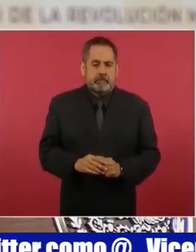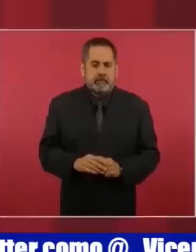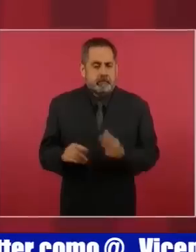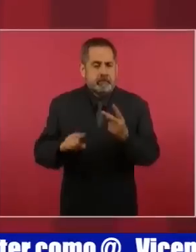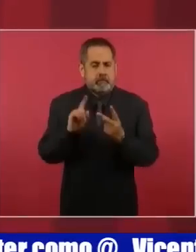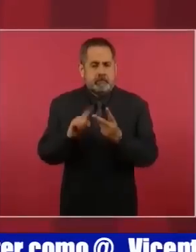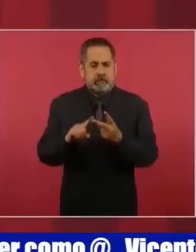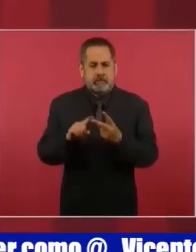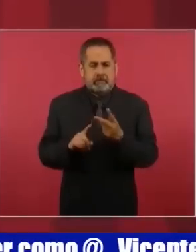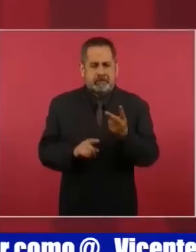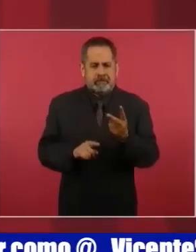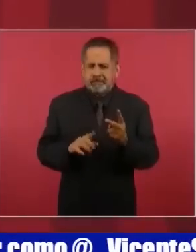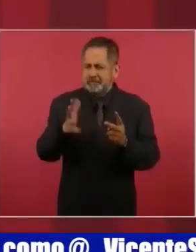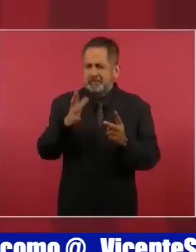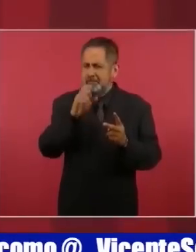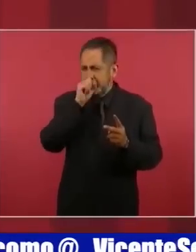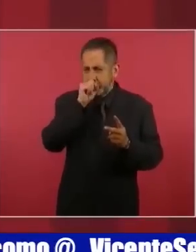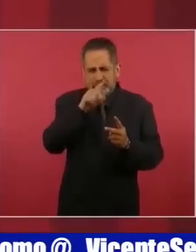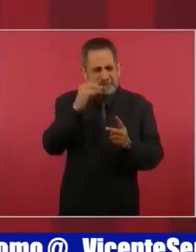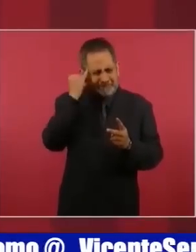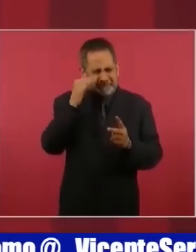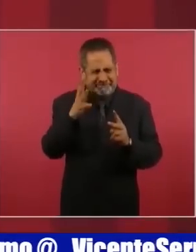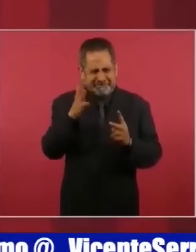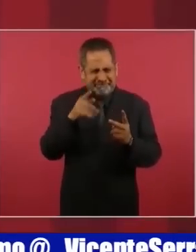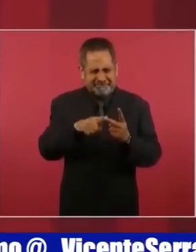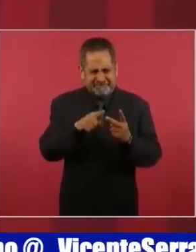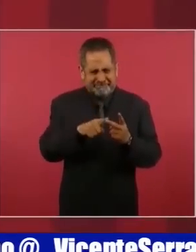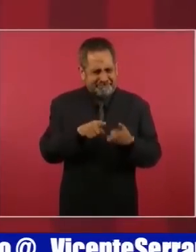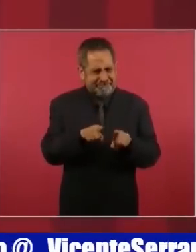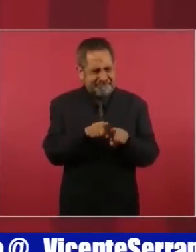Y otra por el mismo sentido,